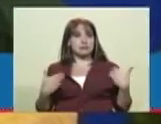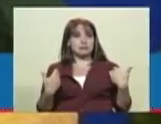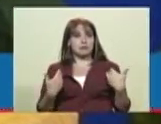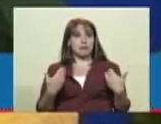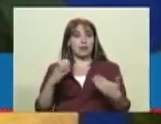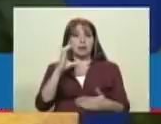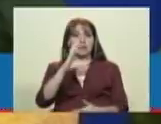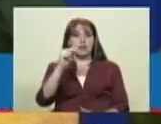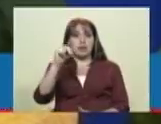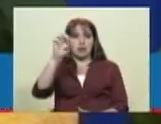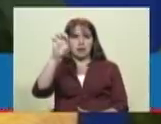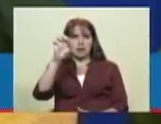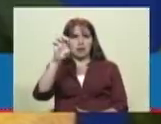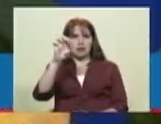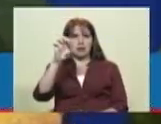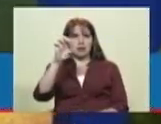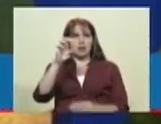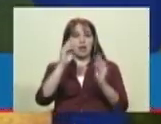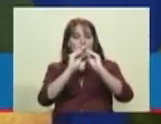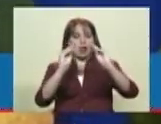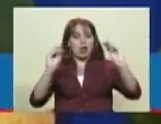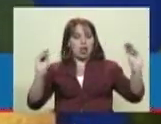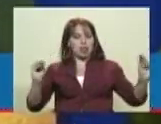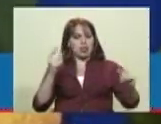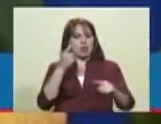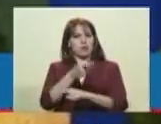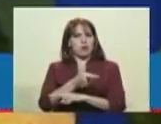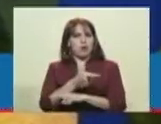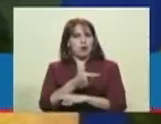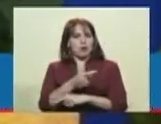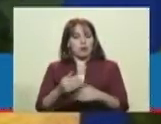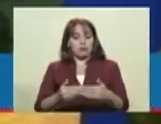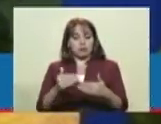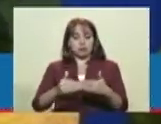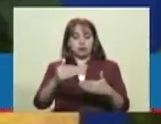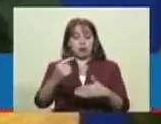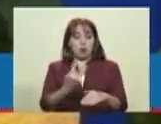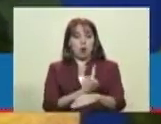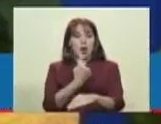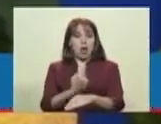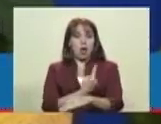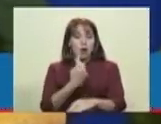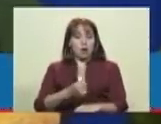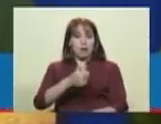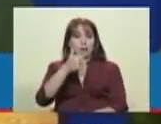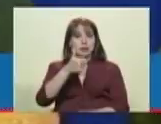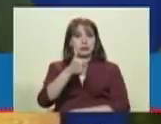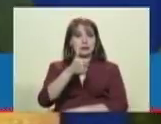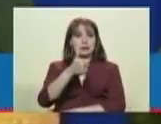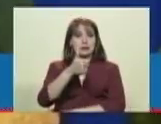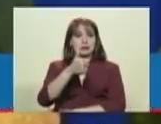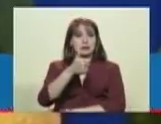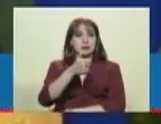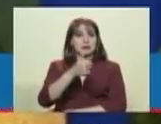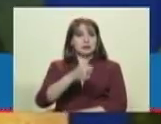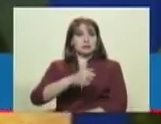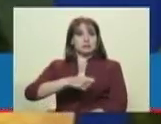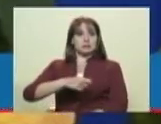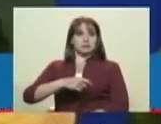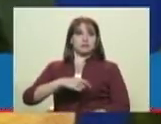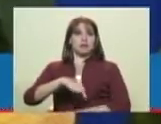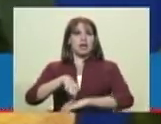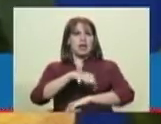Nacional Electoral anunciar la extensión de una hora en el tiempo